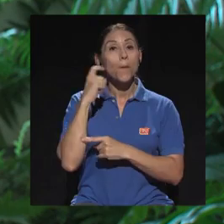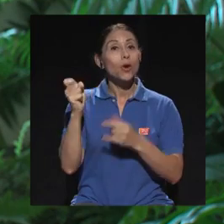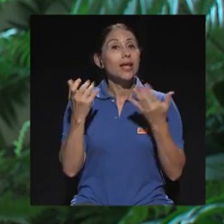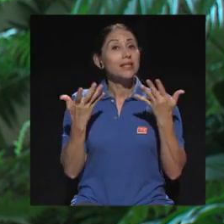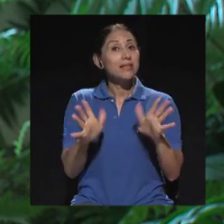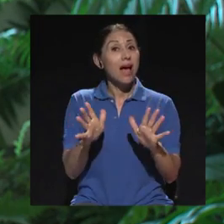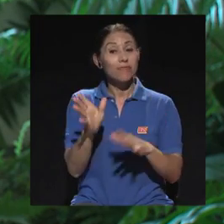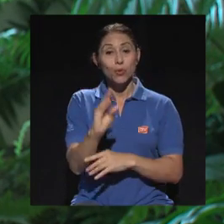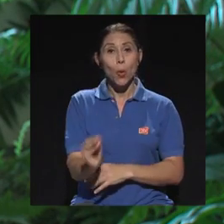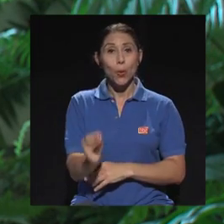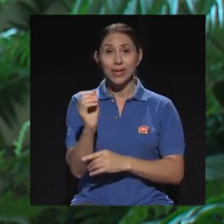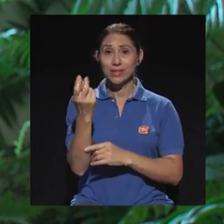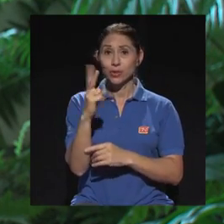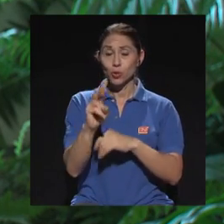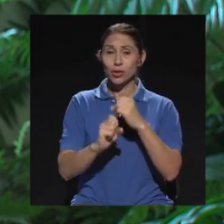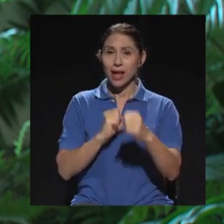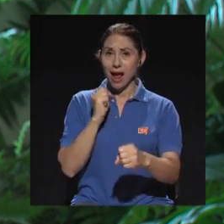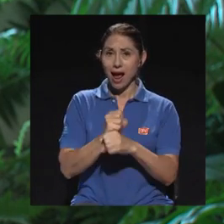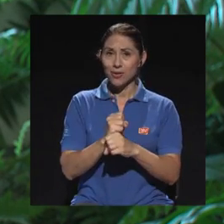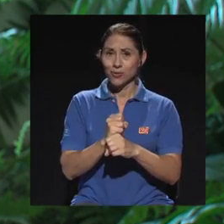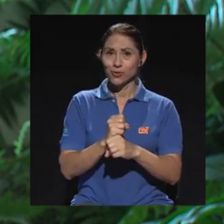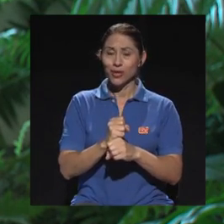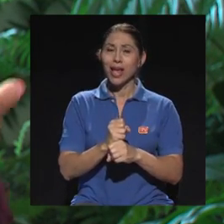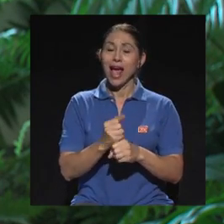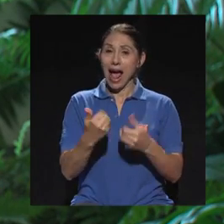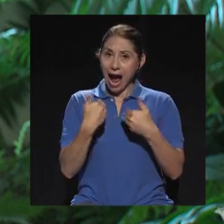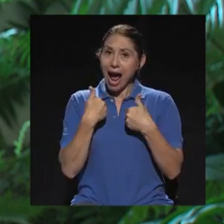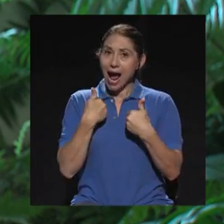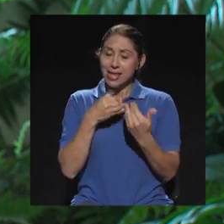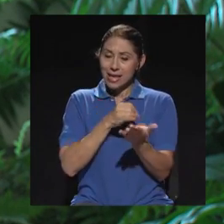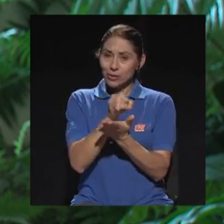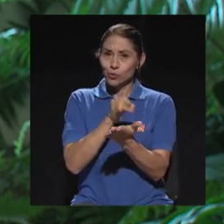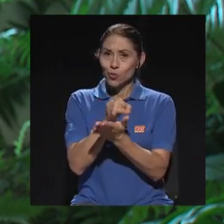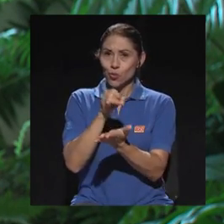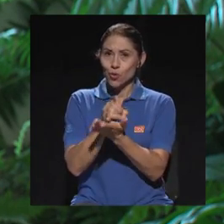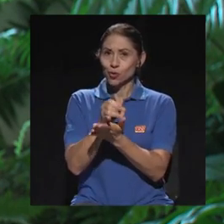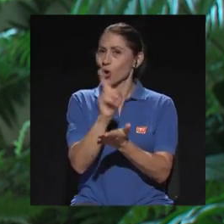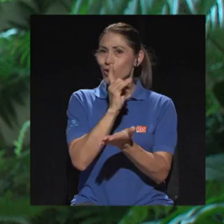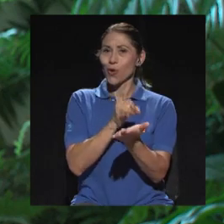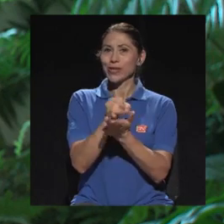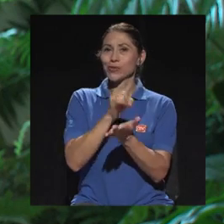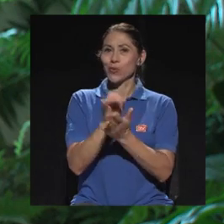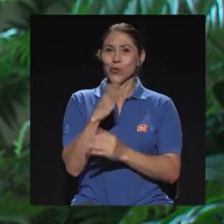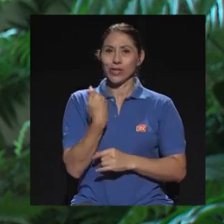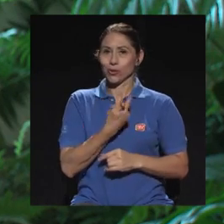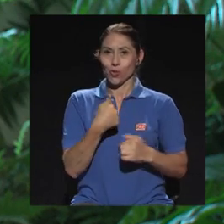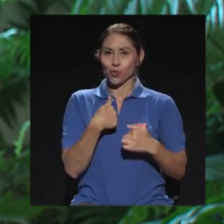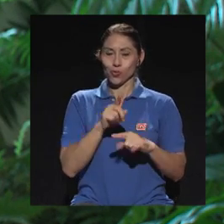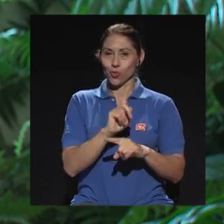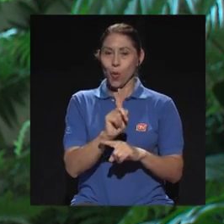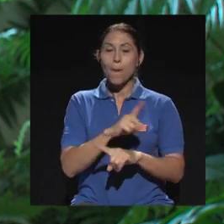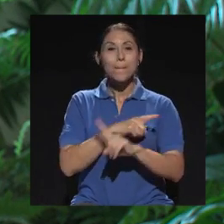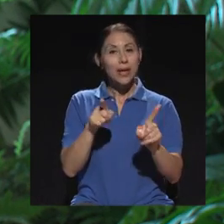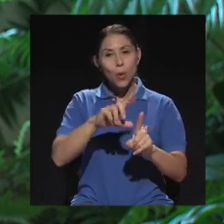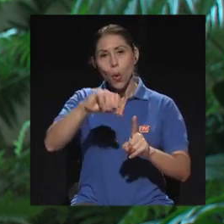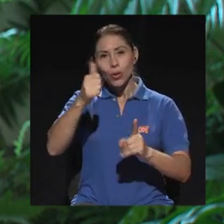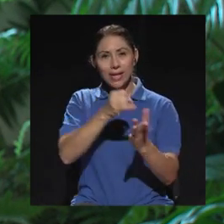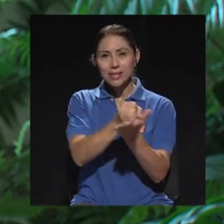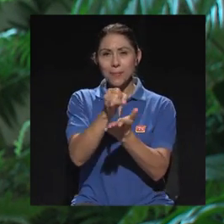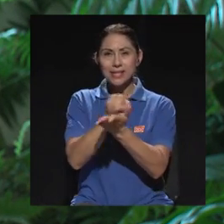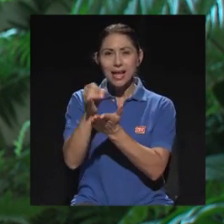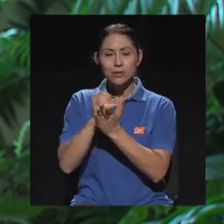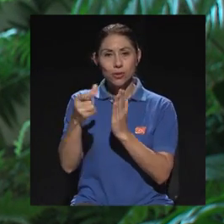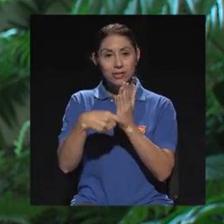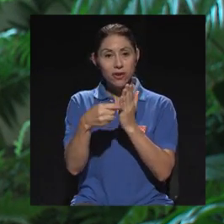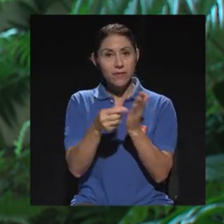los 12 años, por ejemplo, hay estudios que hablan, no nuestros, pero sí, digamos, de otras revistas y otras